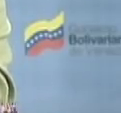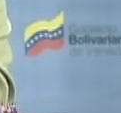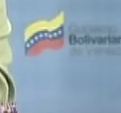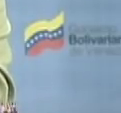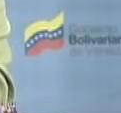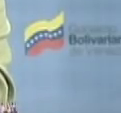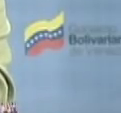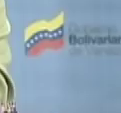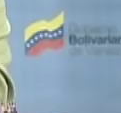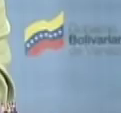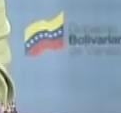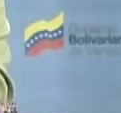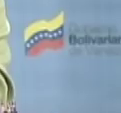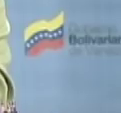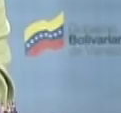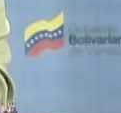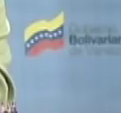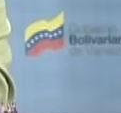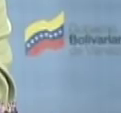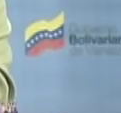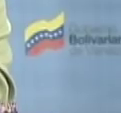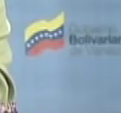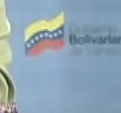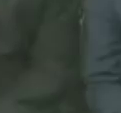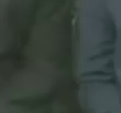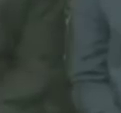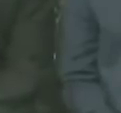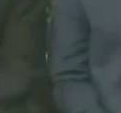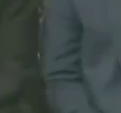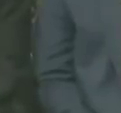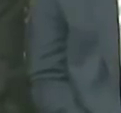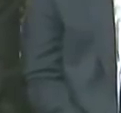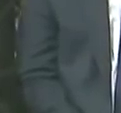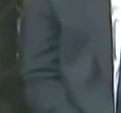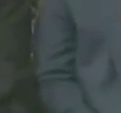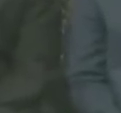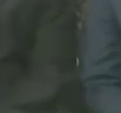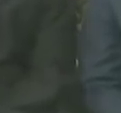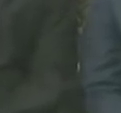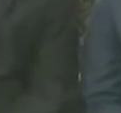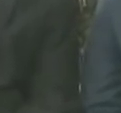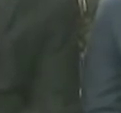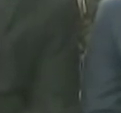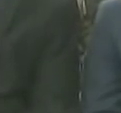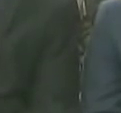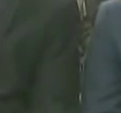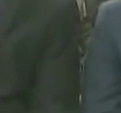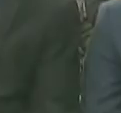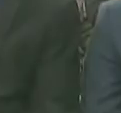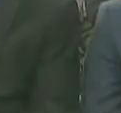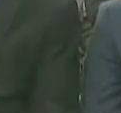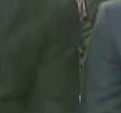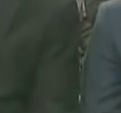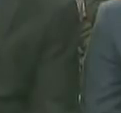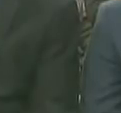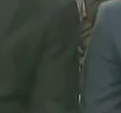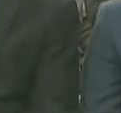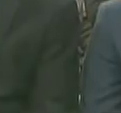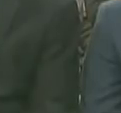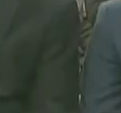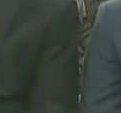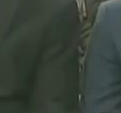vicepresidente de Soberanía Política, general en jefe Vladimir Padrino López y jefe de la Gran